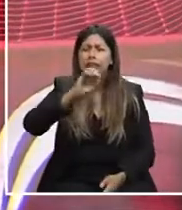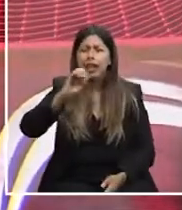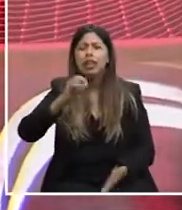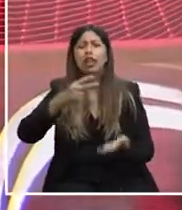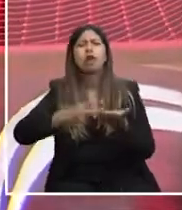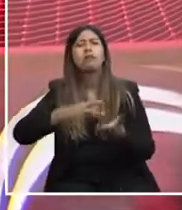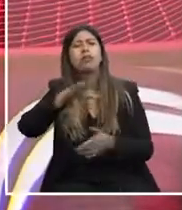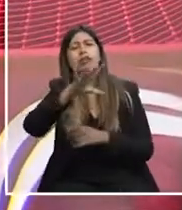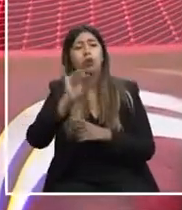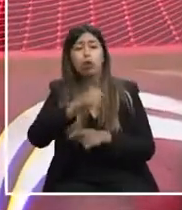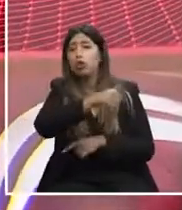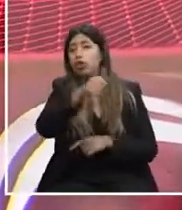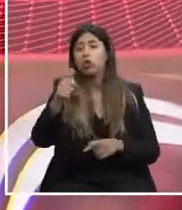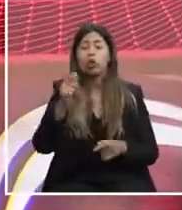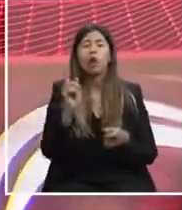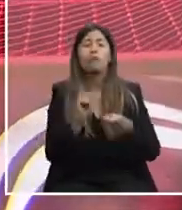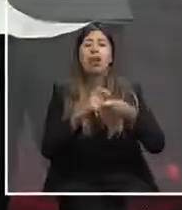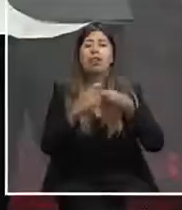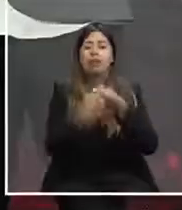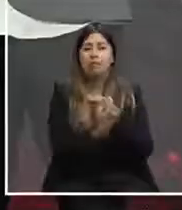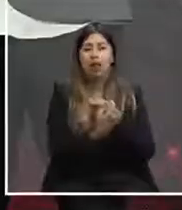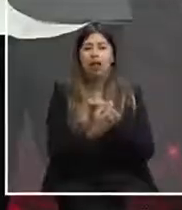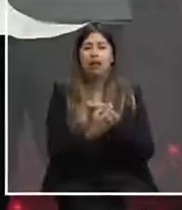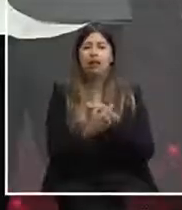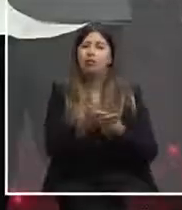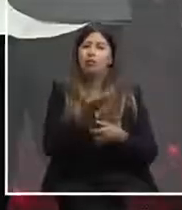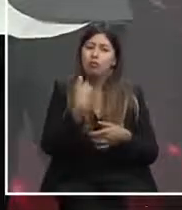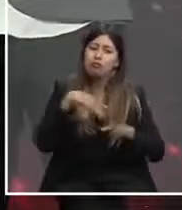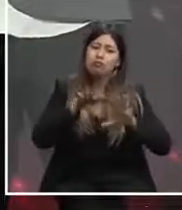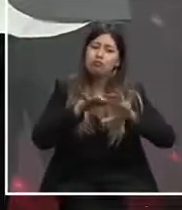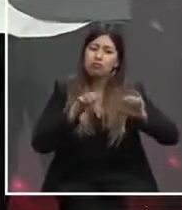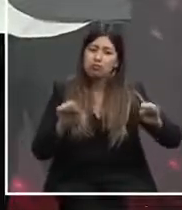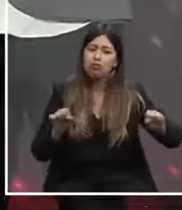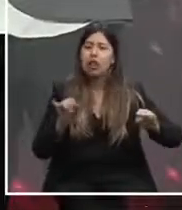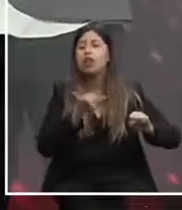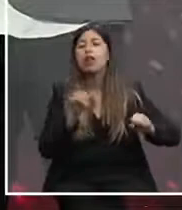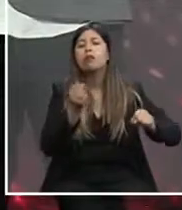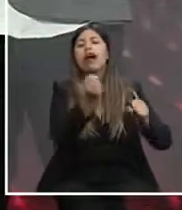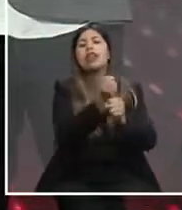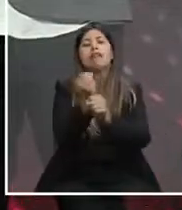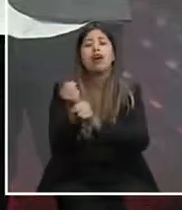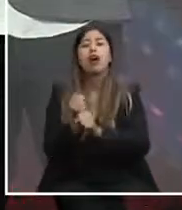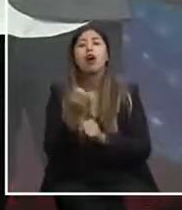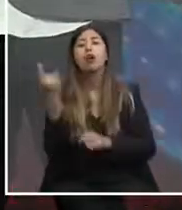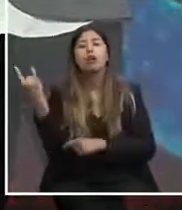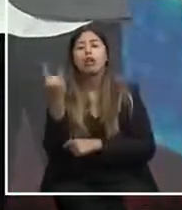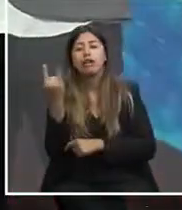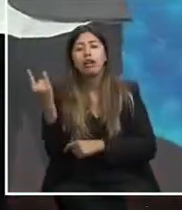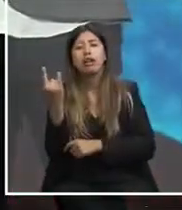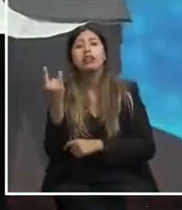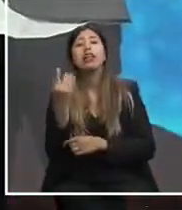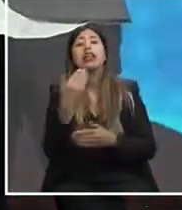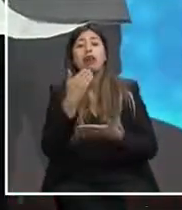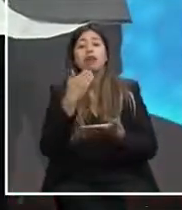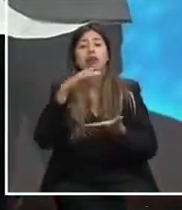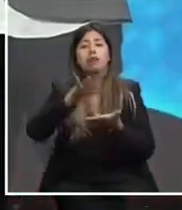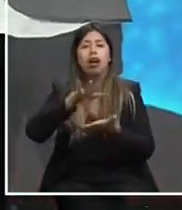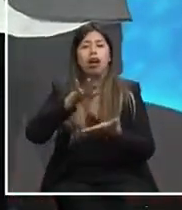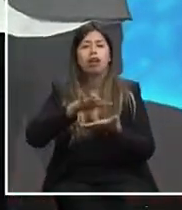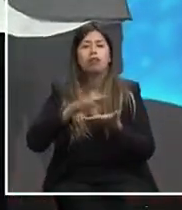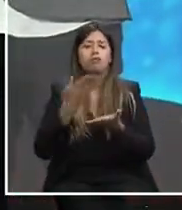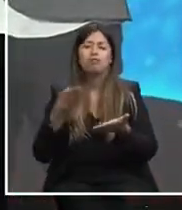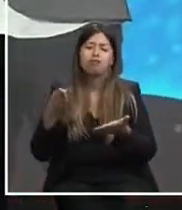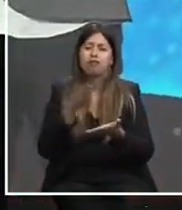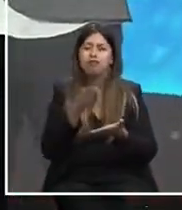era participativo, todos participaban, construimos un consenso y luego es una tarea para las universidades, para el país, decir, tenemos una carta de